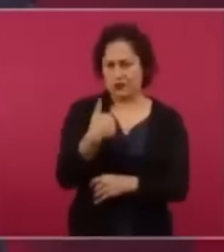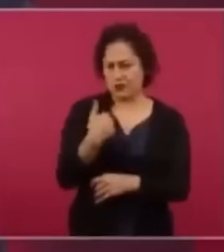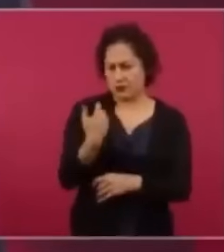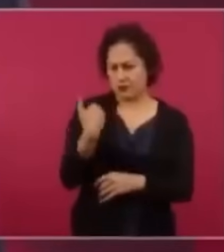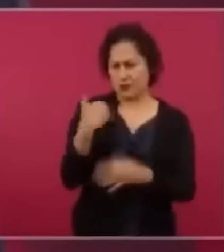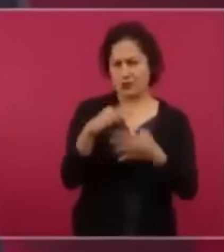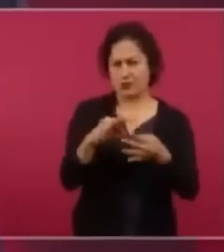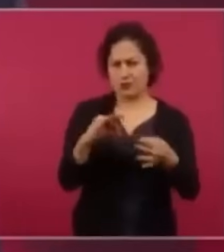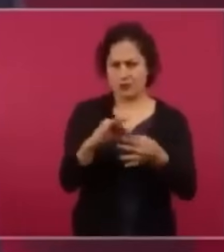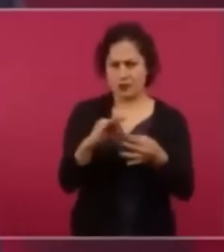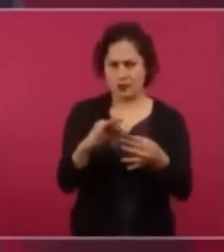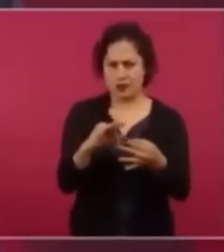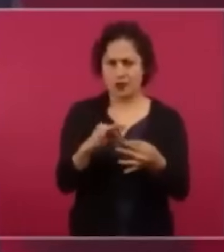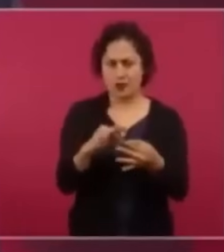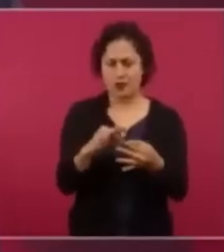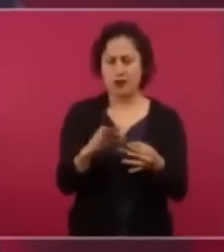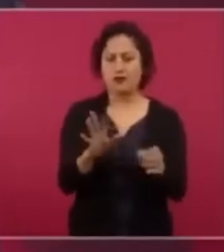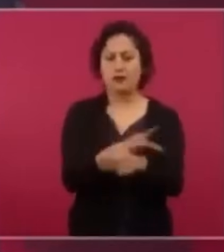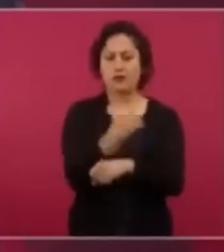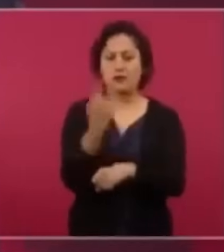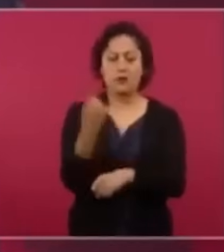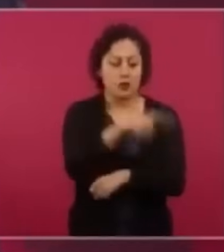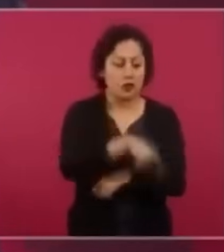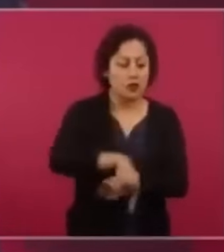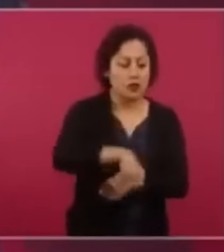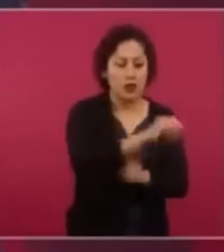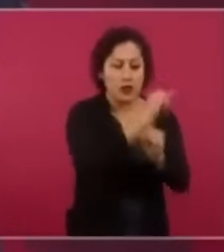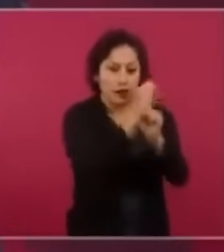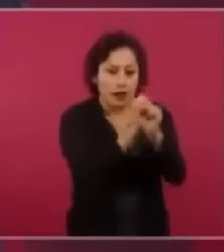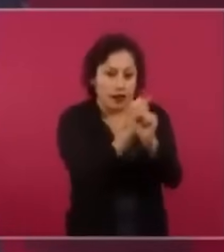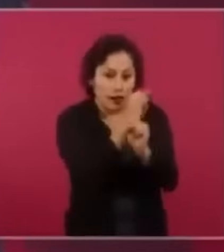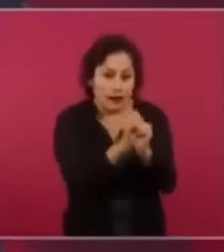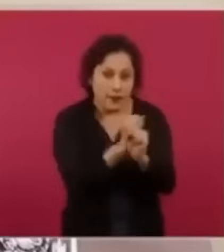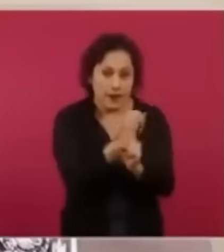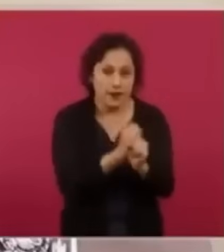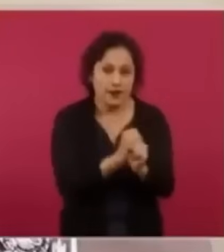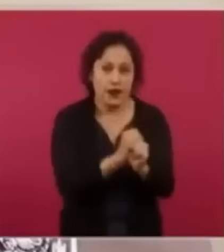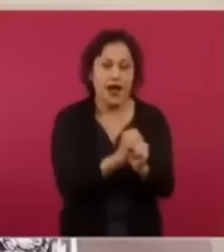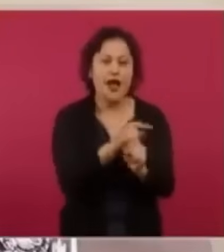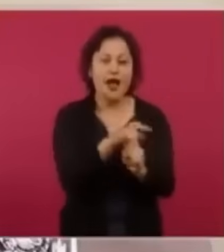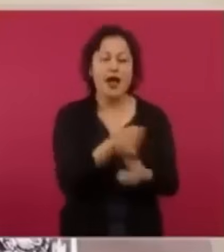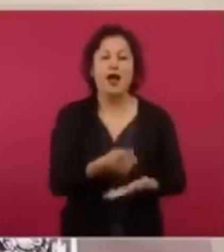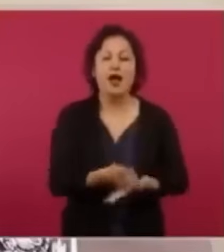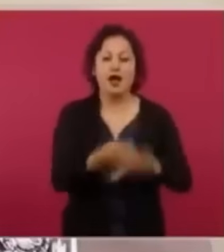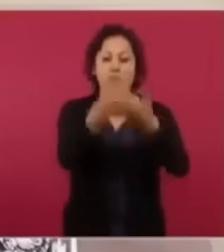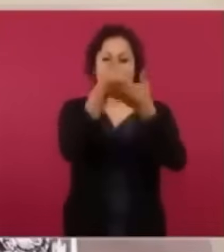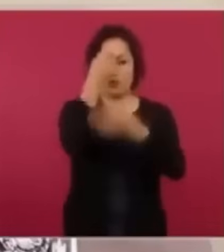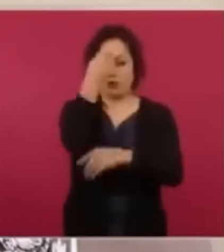el uso de la inteligencia se evitó que